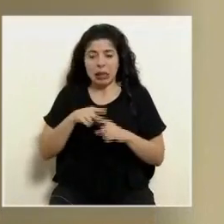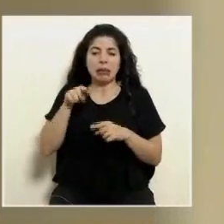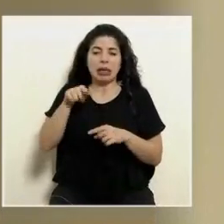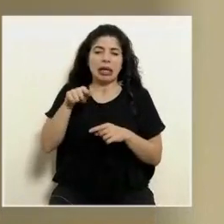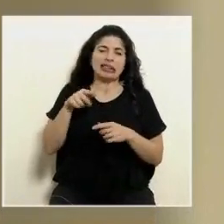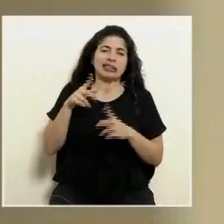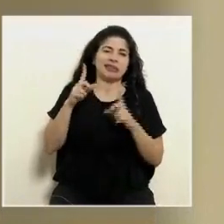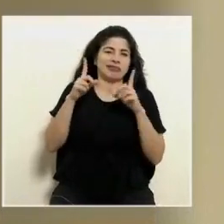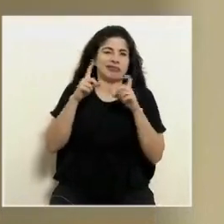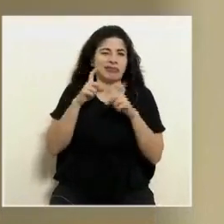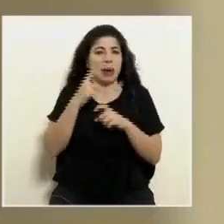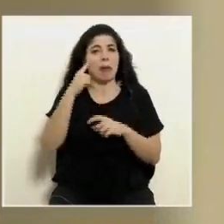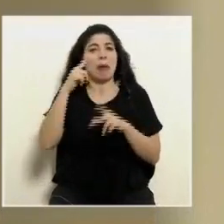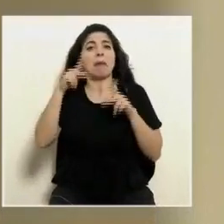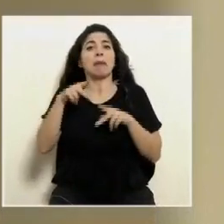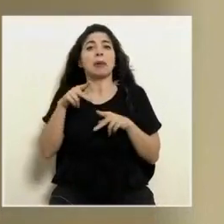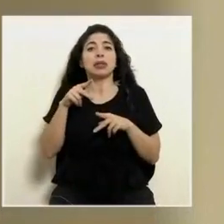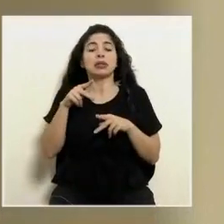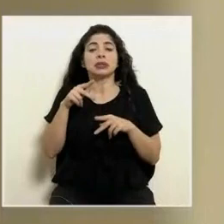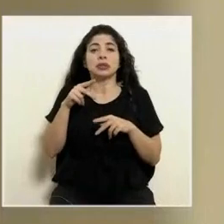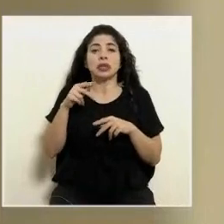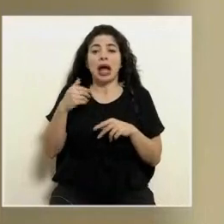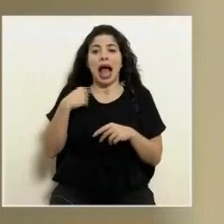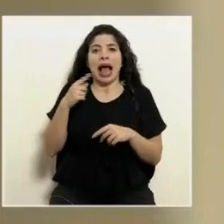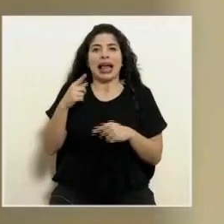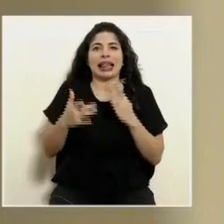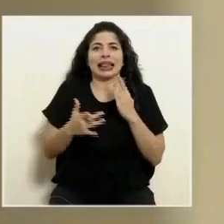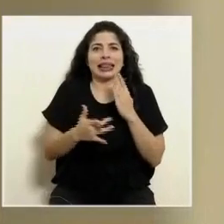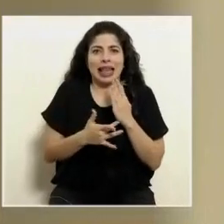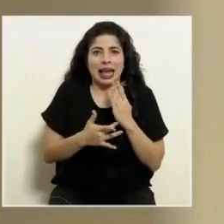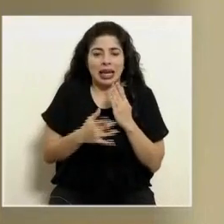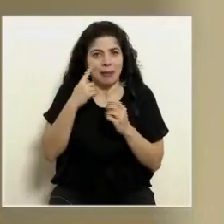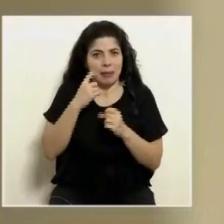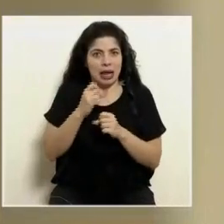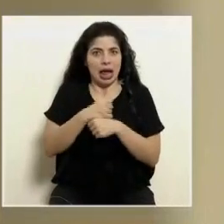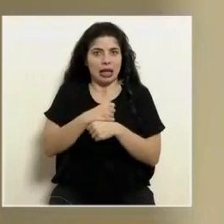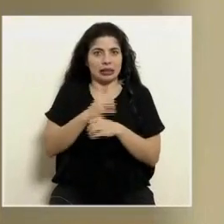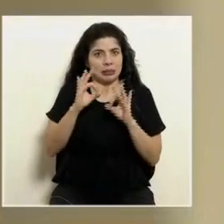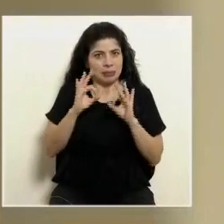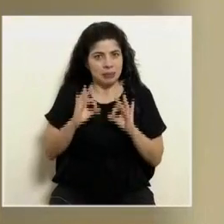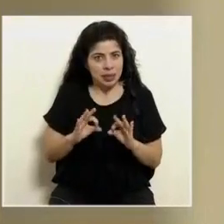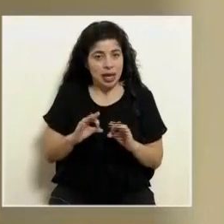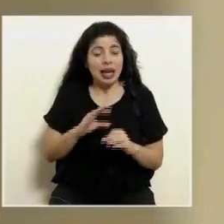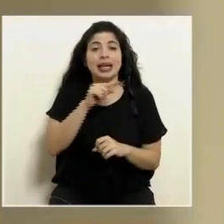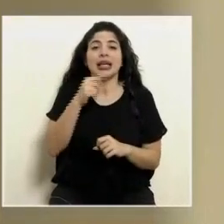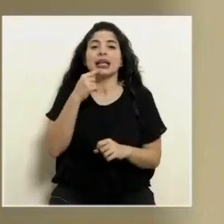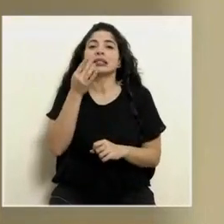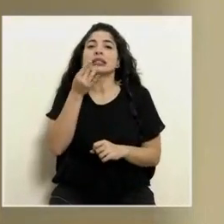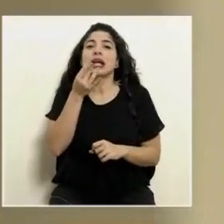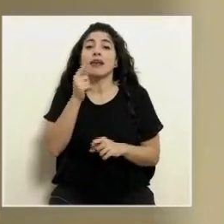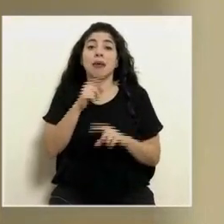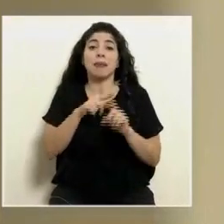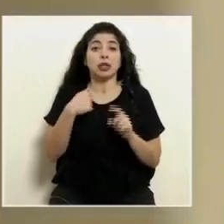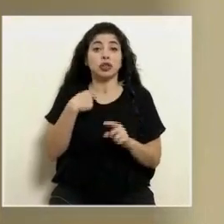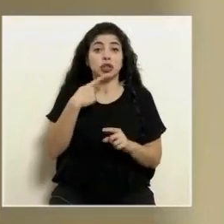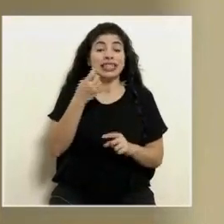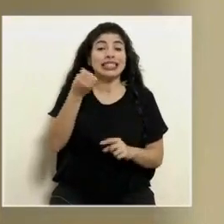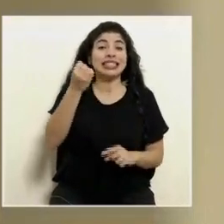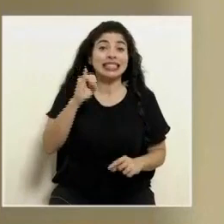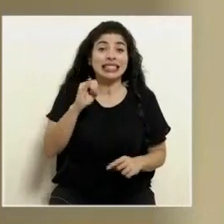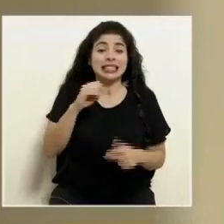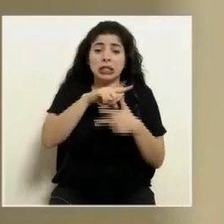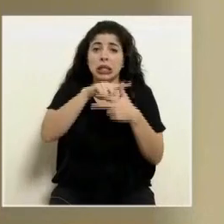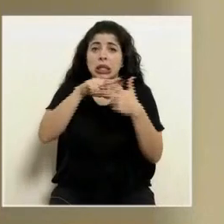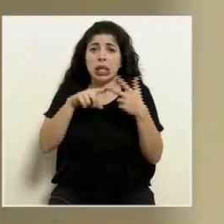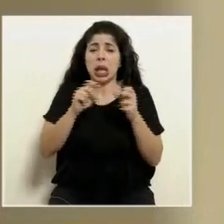dificultades porque no es algo que normalmente la gente hace y tiene toda una técnica necesaria para seguirlo. Y las pruebas de saliva, pero como indico perfectamente, cualquiera de las